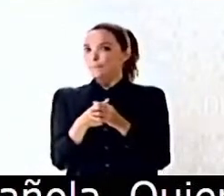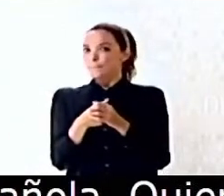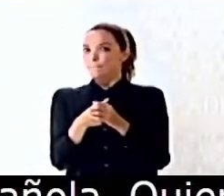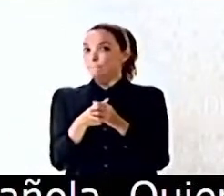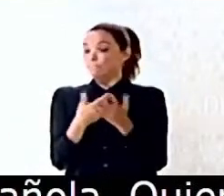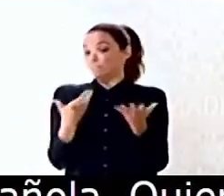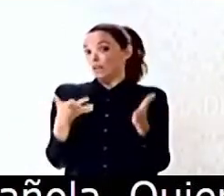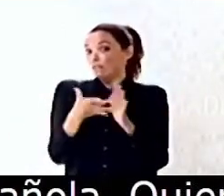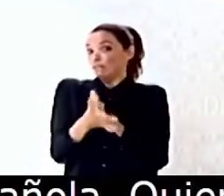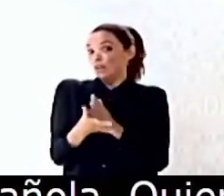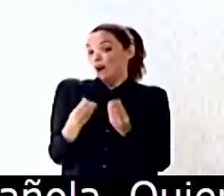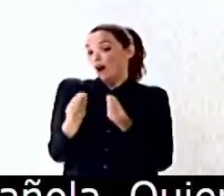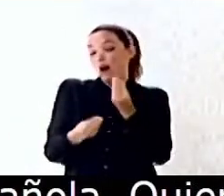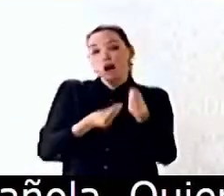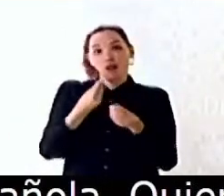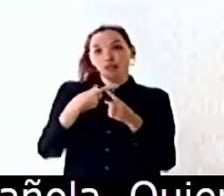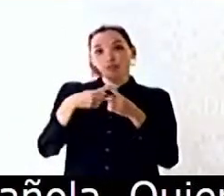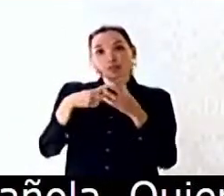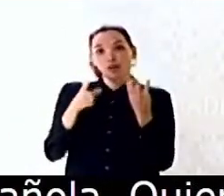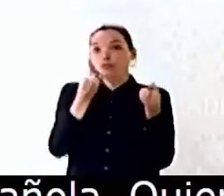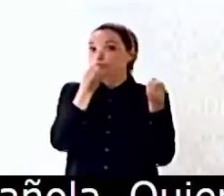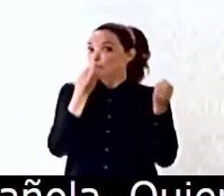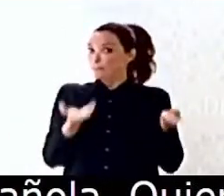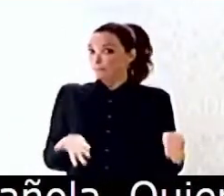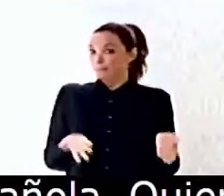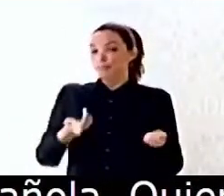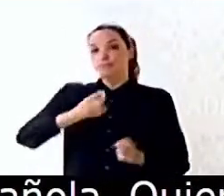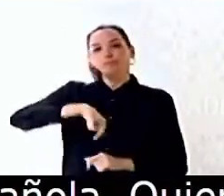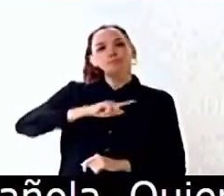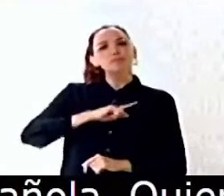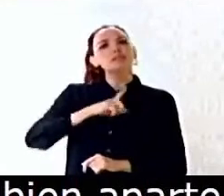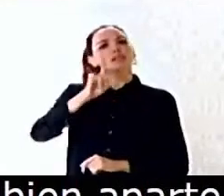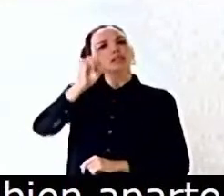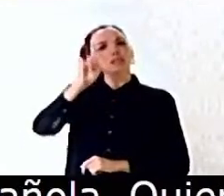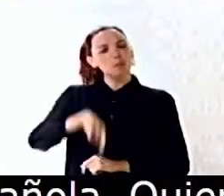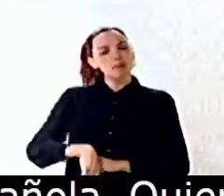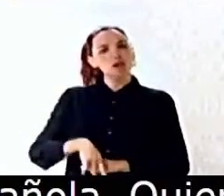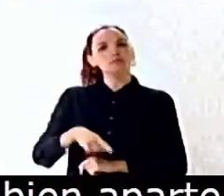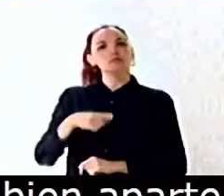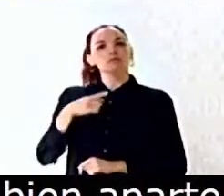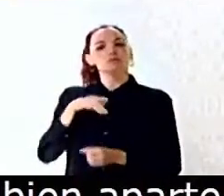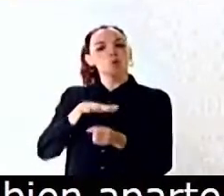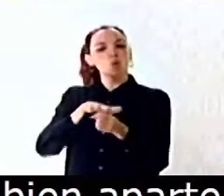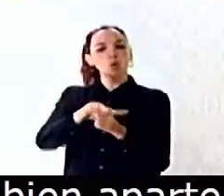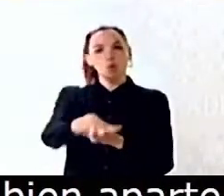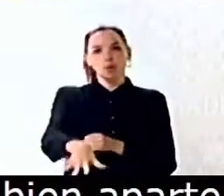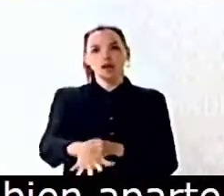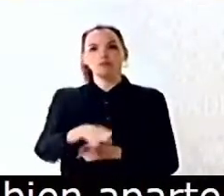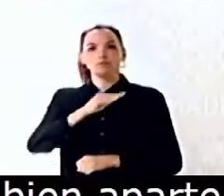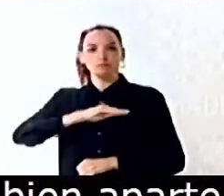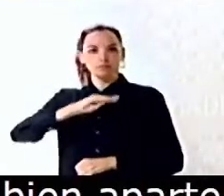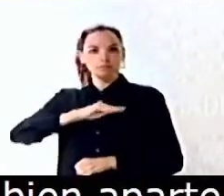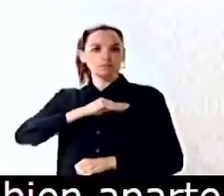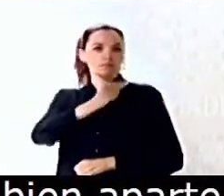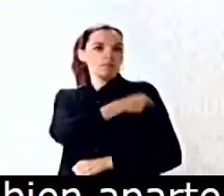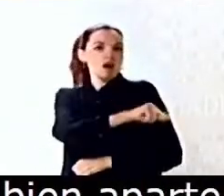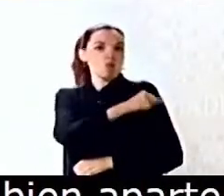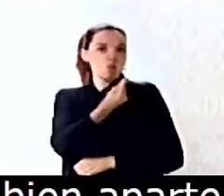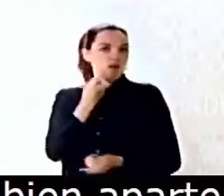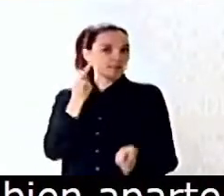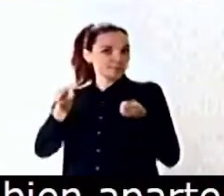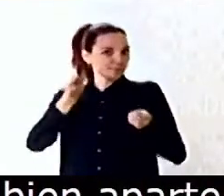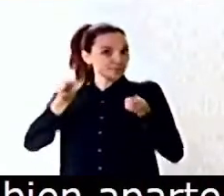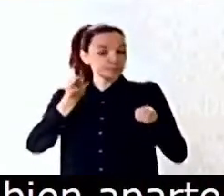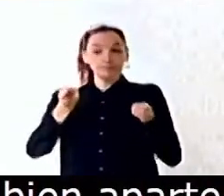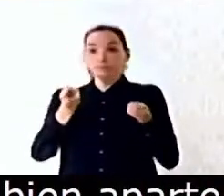haciendo las cosas bien, aparte de tener una alta cobertura de vacunas, y esto nos está llevando a que